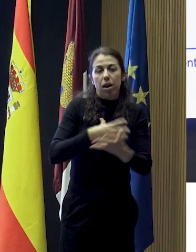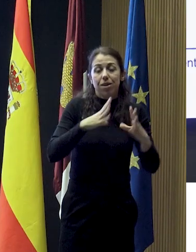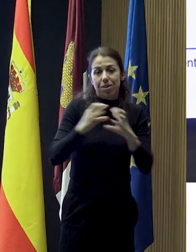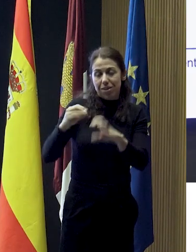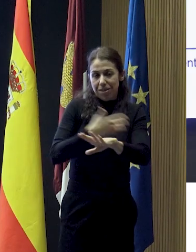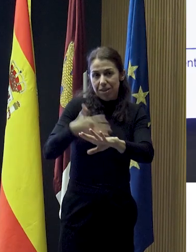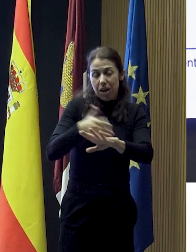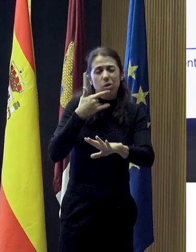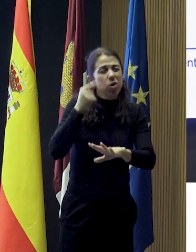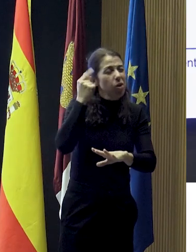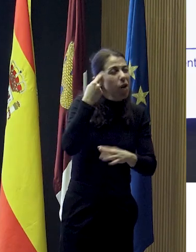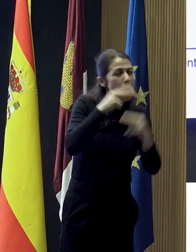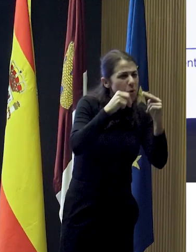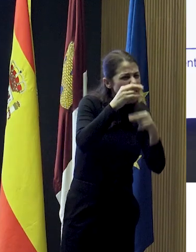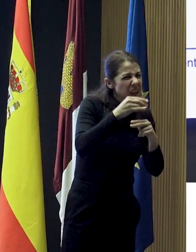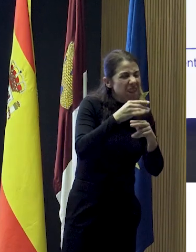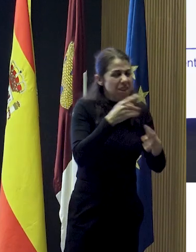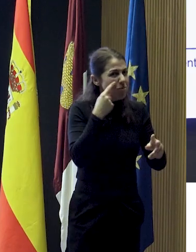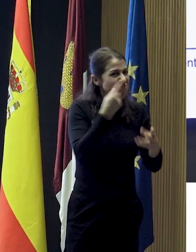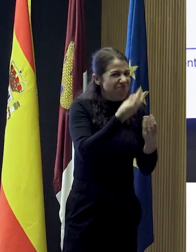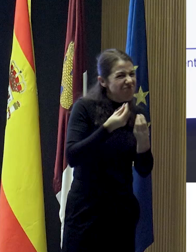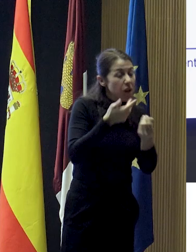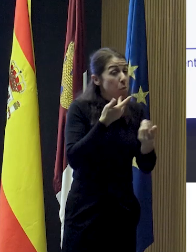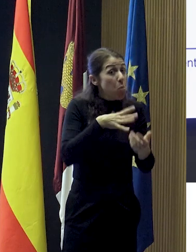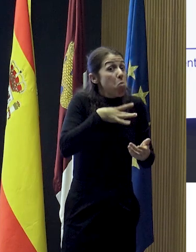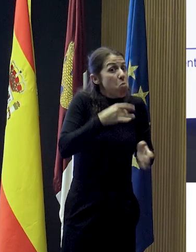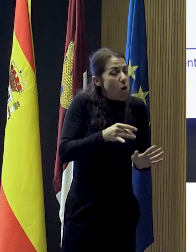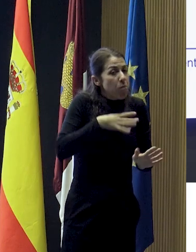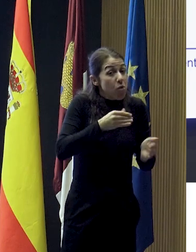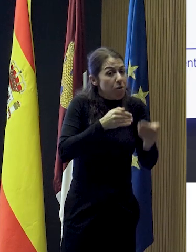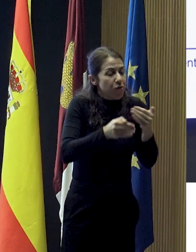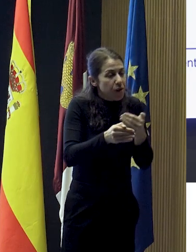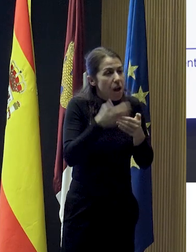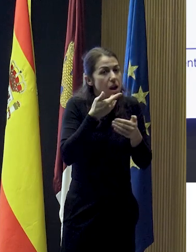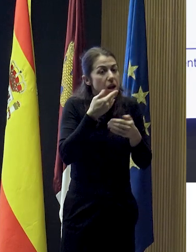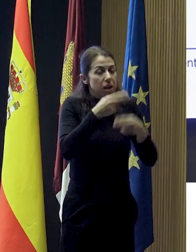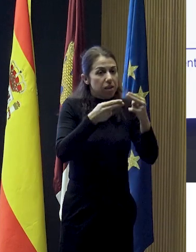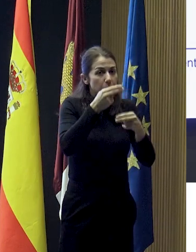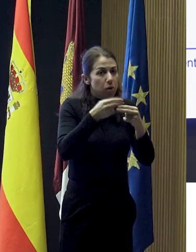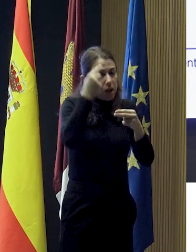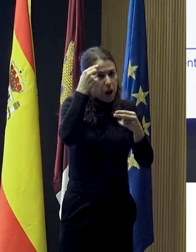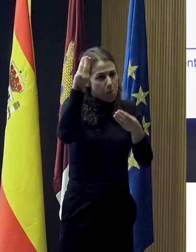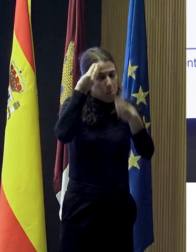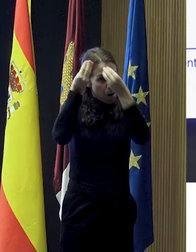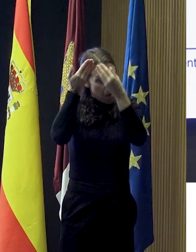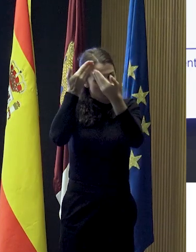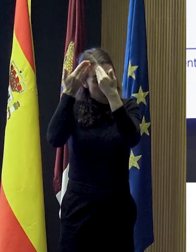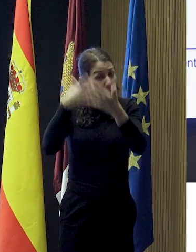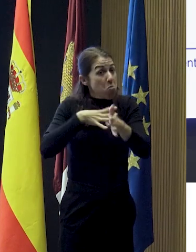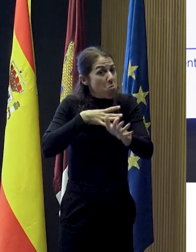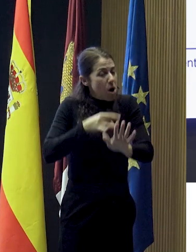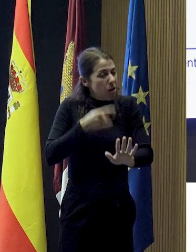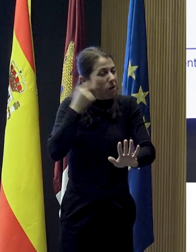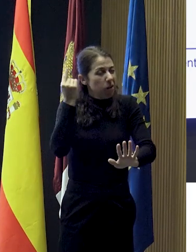tau circulante, cuidado que quizás empecemos a tener un depósito anómalo de estas proteínas en el cerebro. ¿Vale?